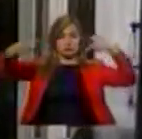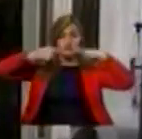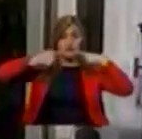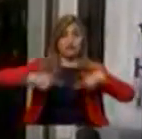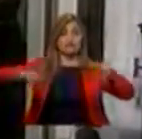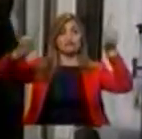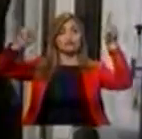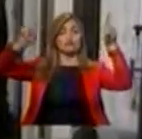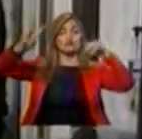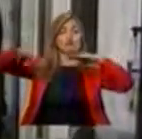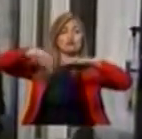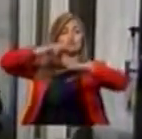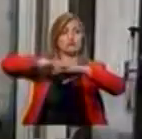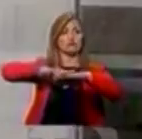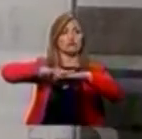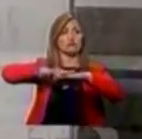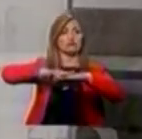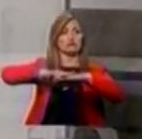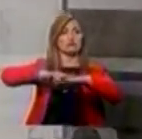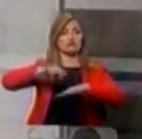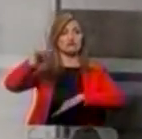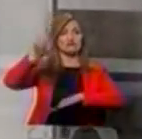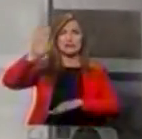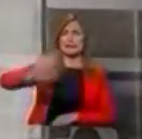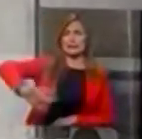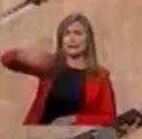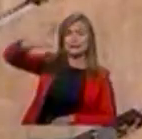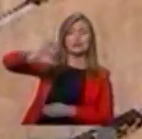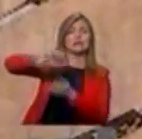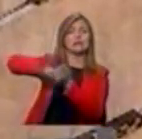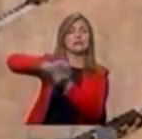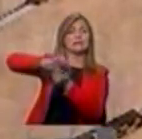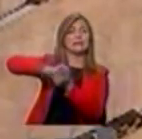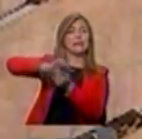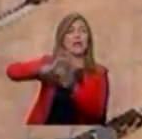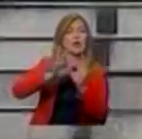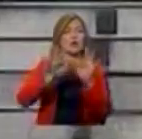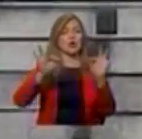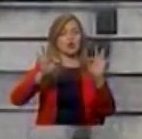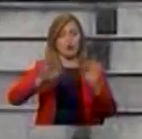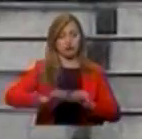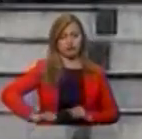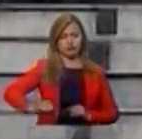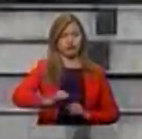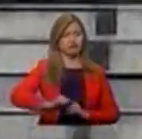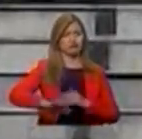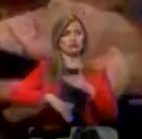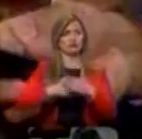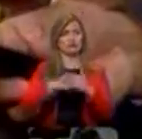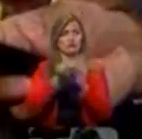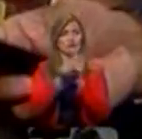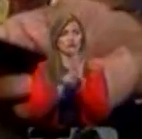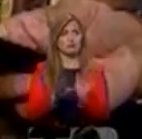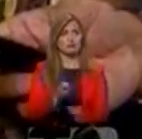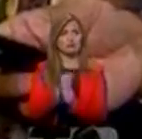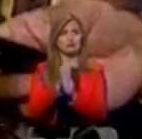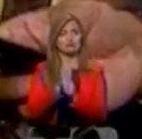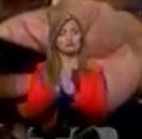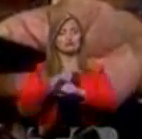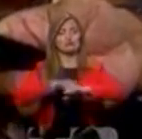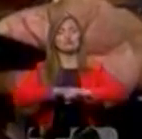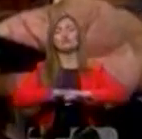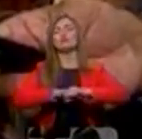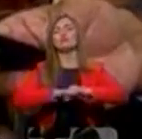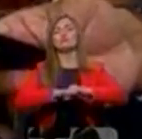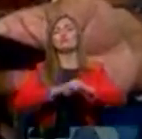nacional, la limpieza de pisos y ventanales, y se repasaron todos los detalles de seguridad. Empezaremos a las 0 horas del